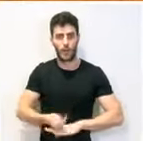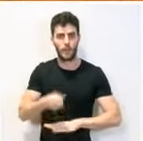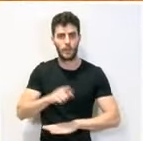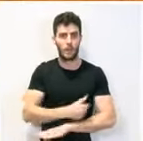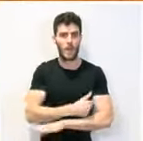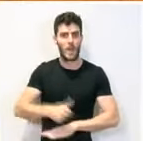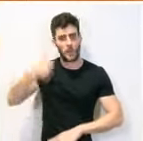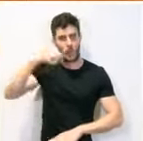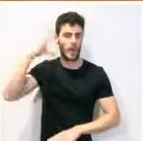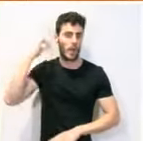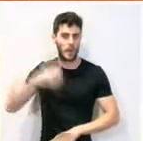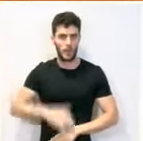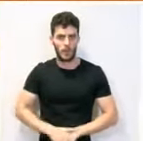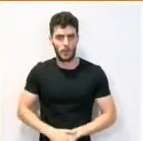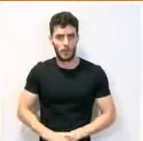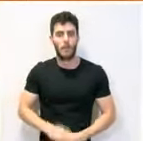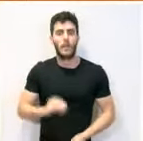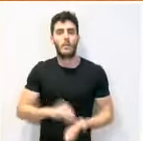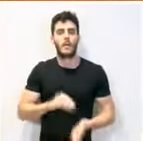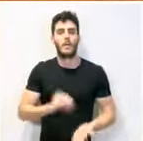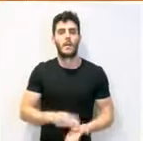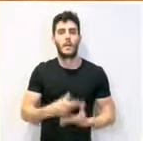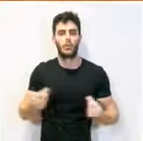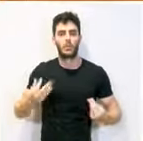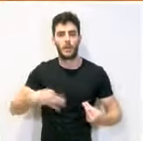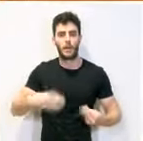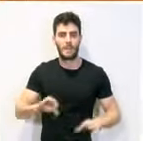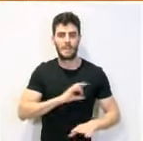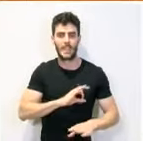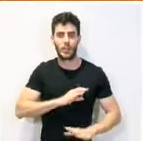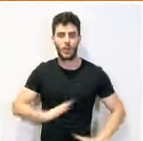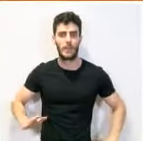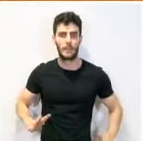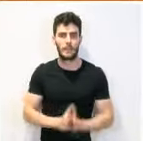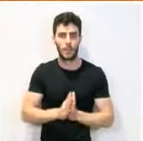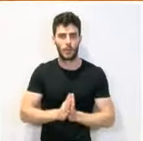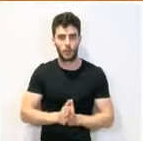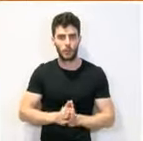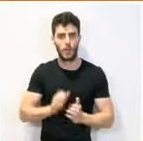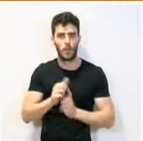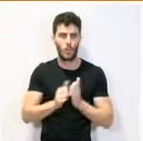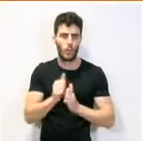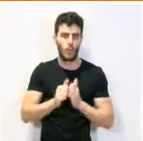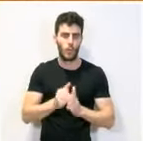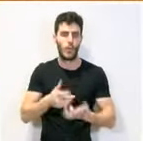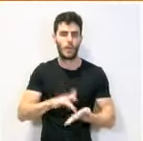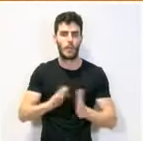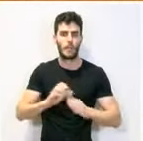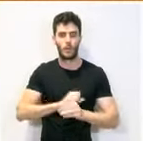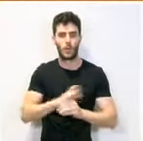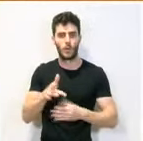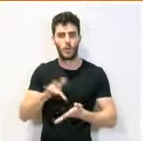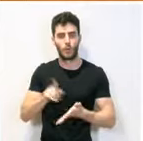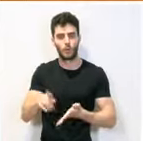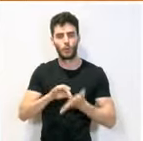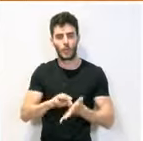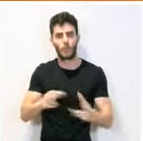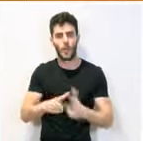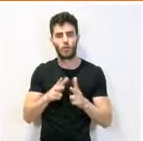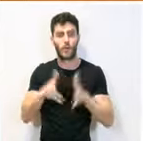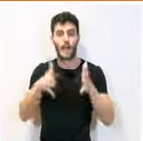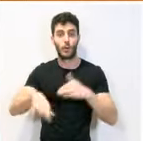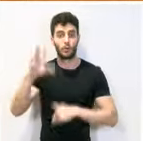las ciudadanas. Son muchas ocasiones, ¿verdad, señora Santos?, las que hablábamos en pandemia, cuando usted era consejera de Servicios